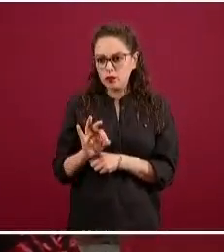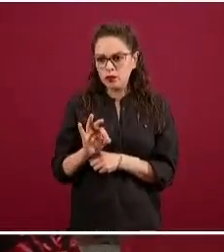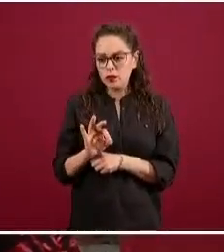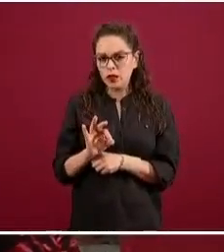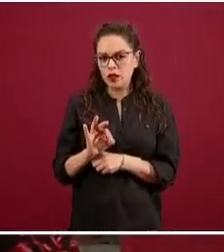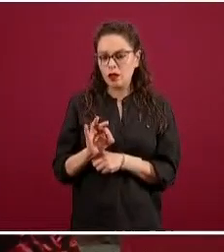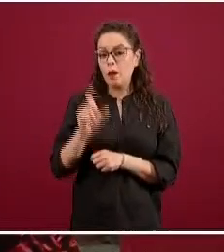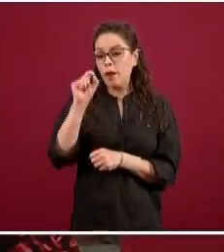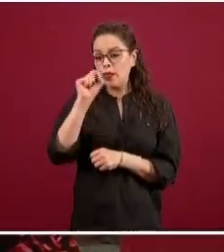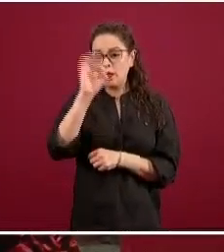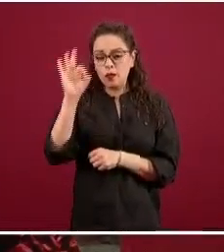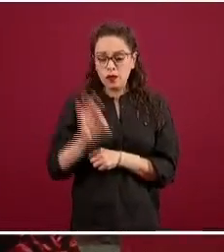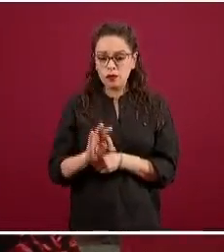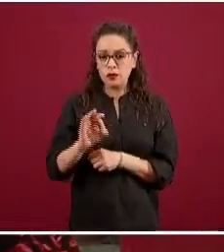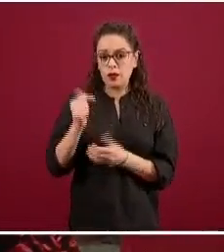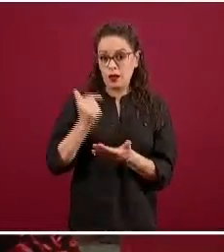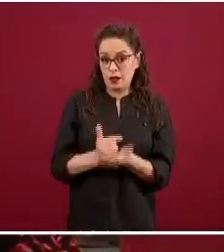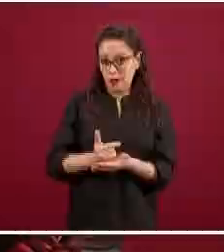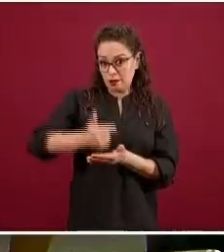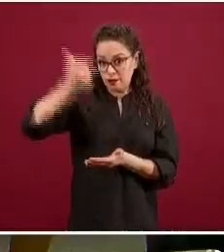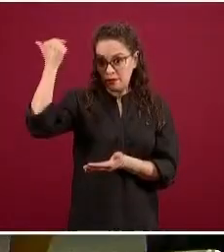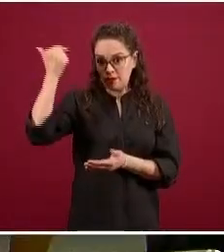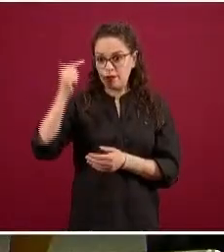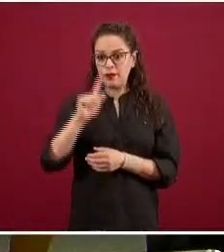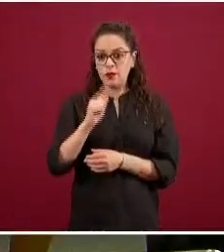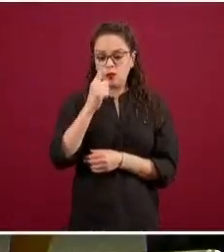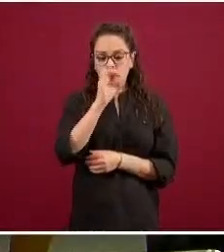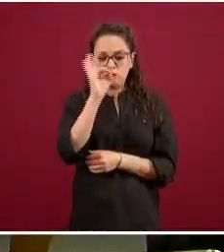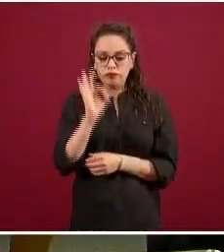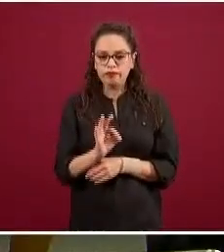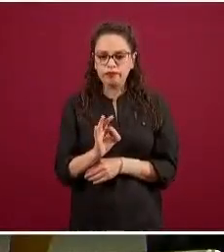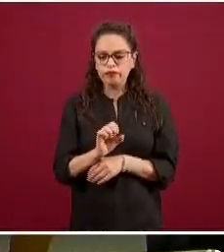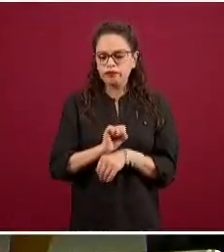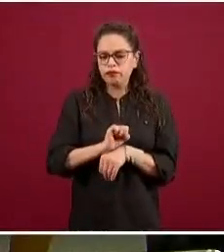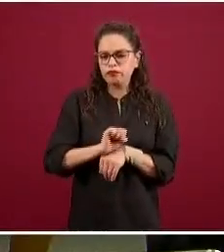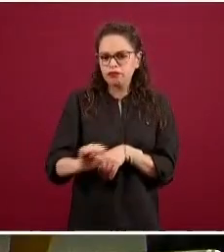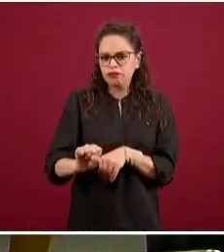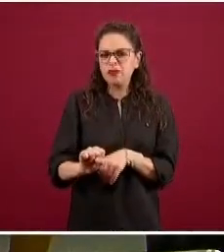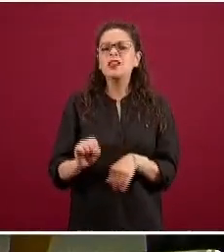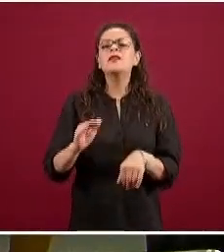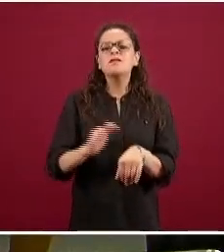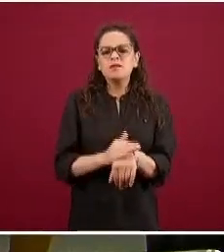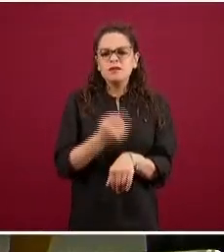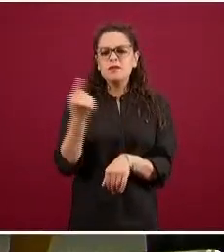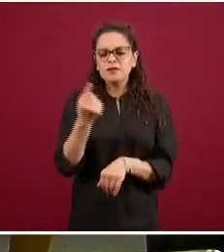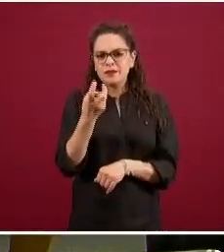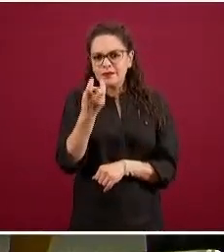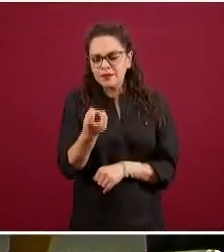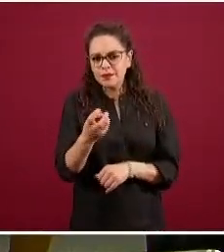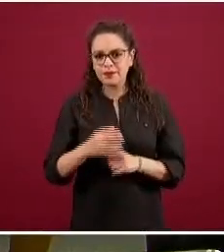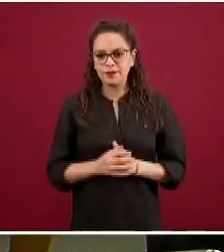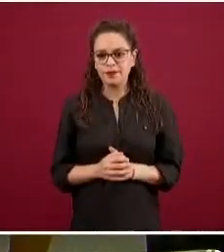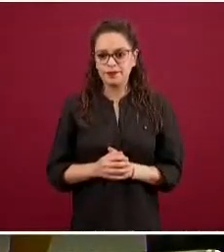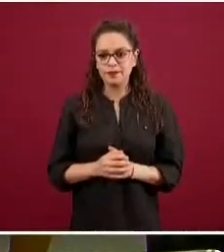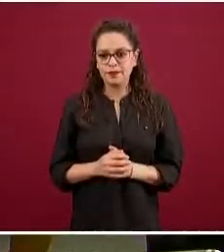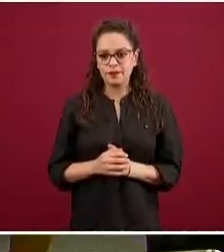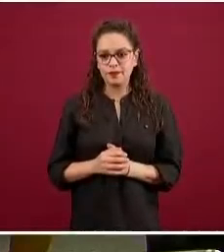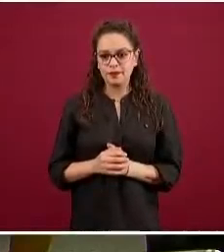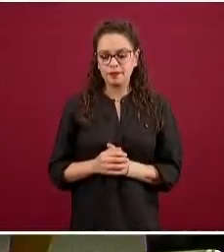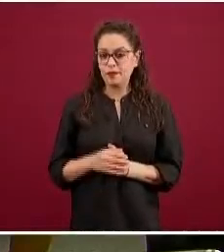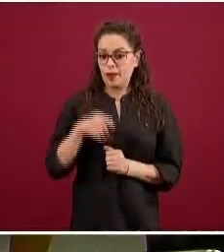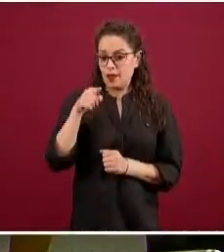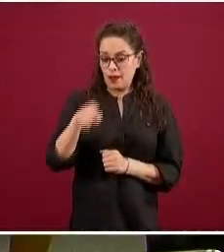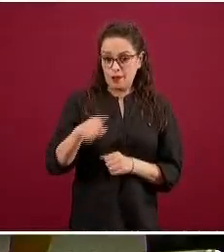71% de leves. ¿Por qué? No es porque la enfermedad se está comportando más